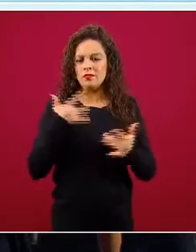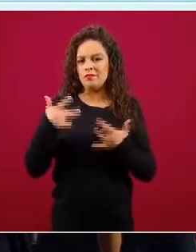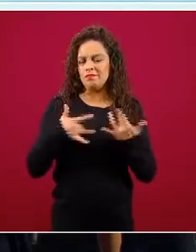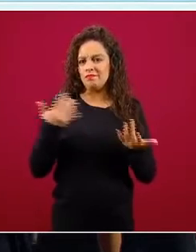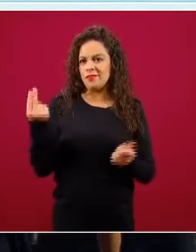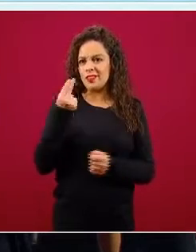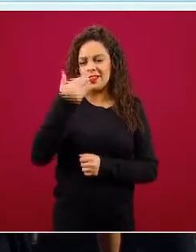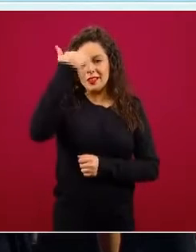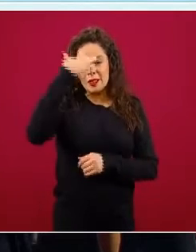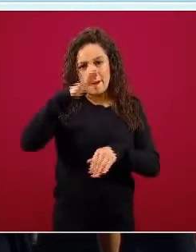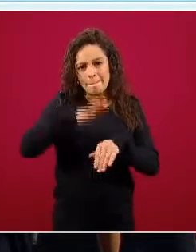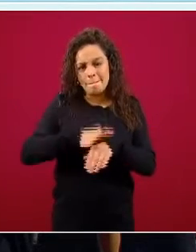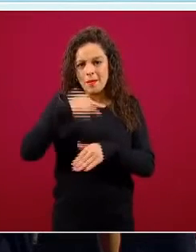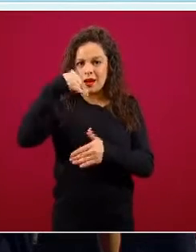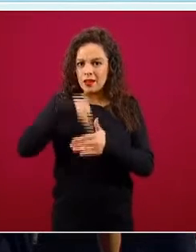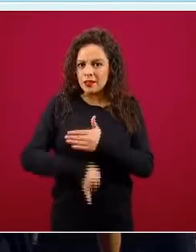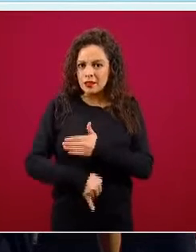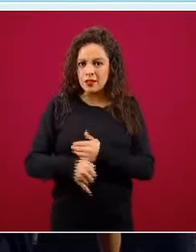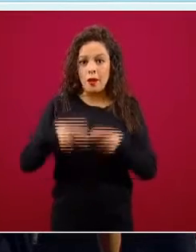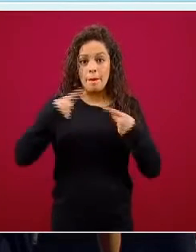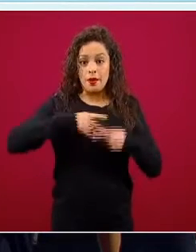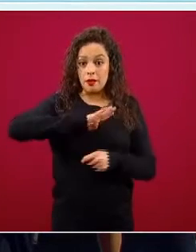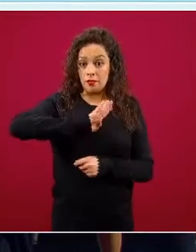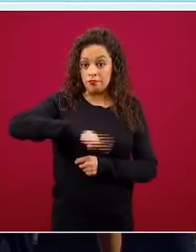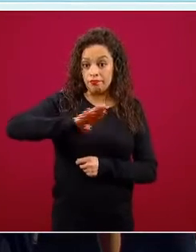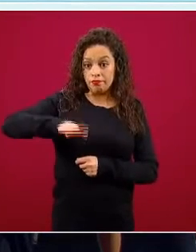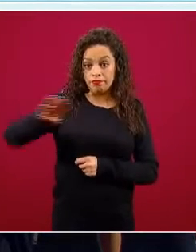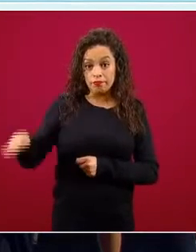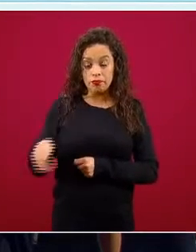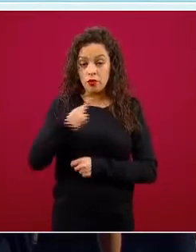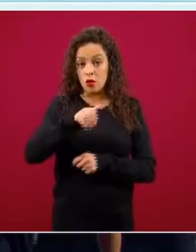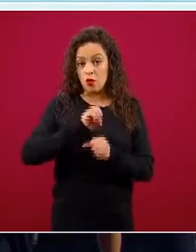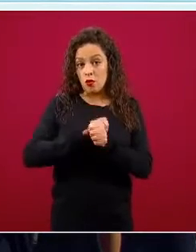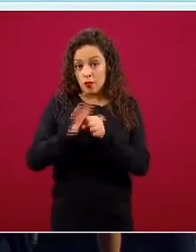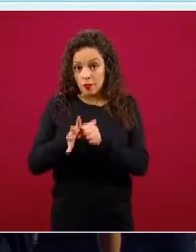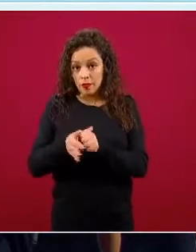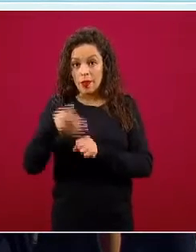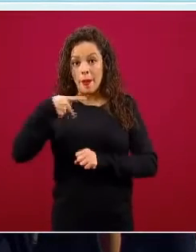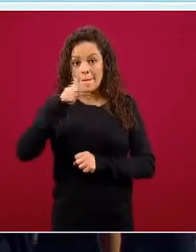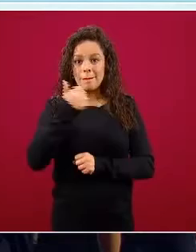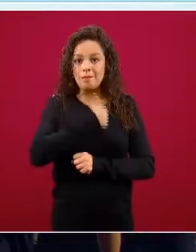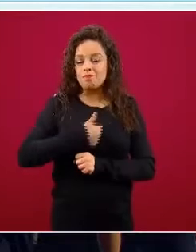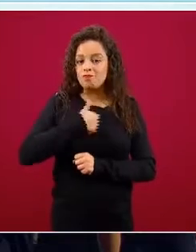en personas que fallecen y que desafortunadamente no se les alcanza a tomar una muestra